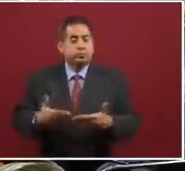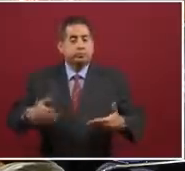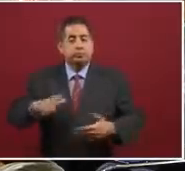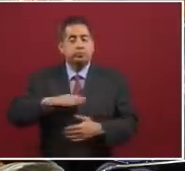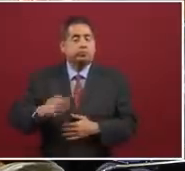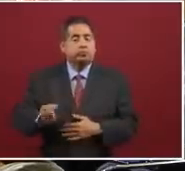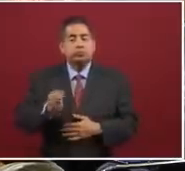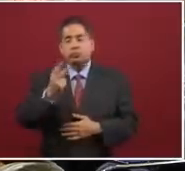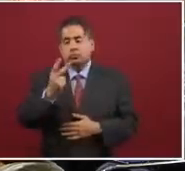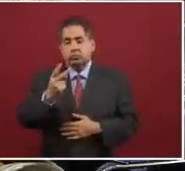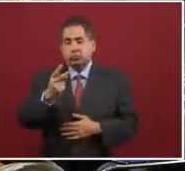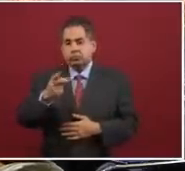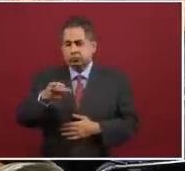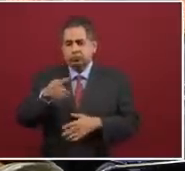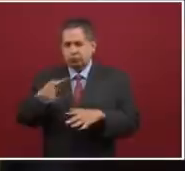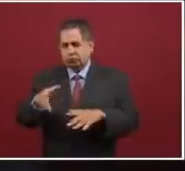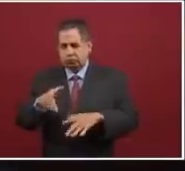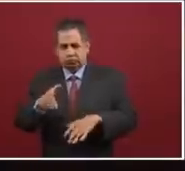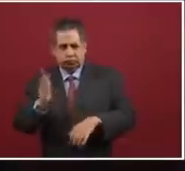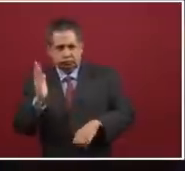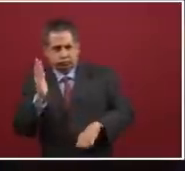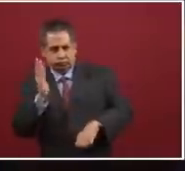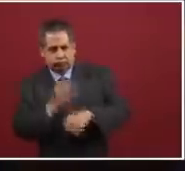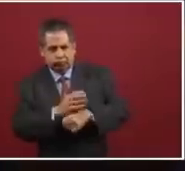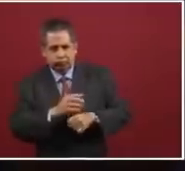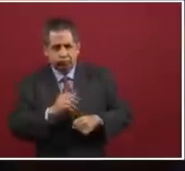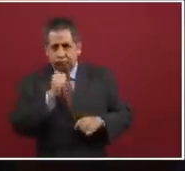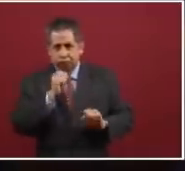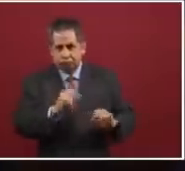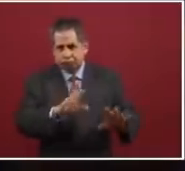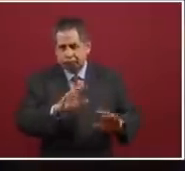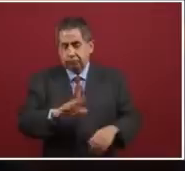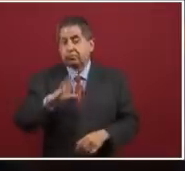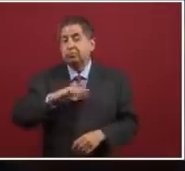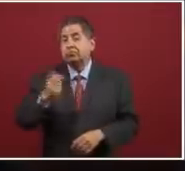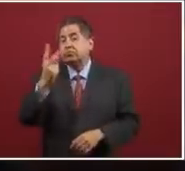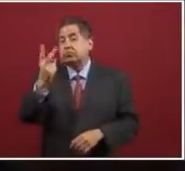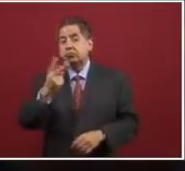a propósito de la impunidad, dos importantes prófugos,